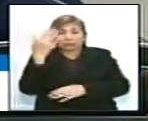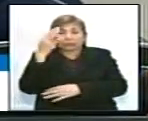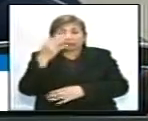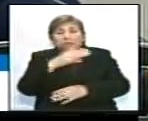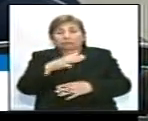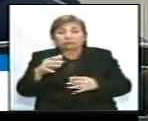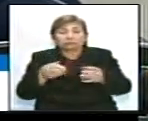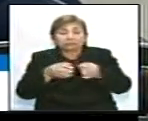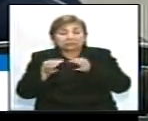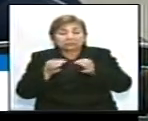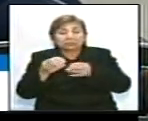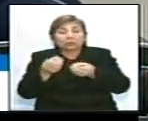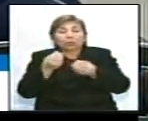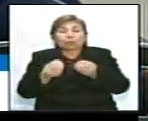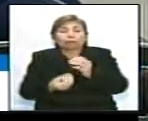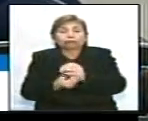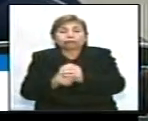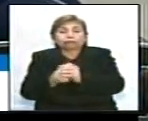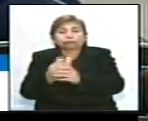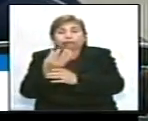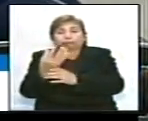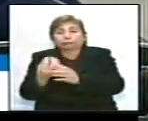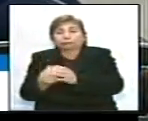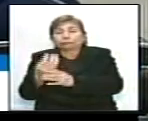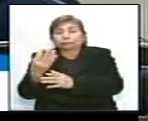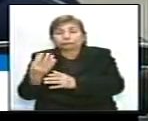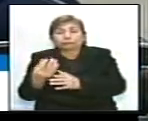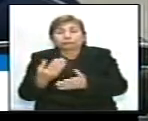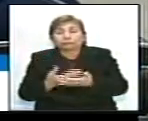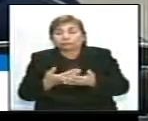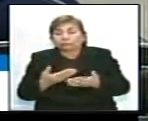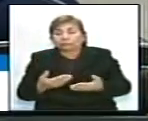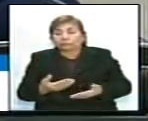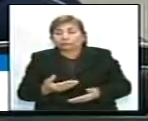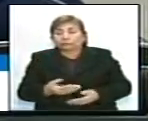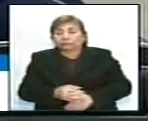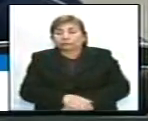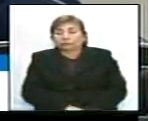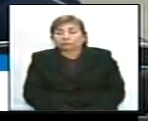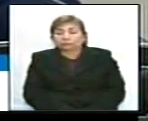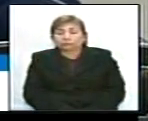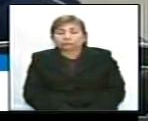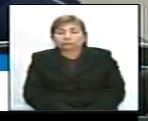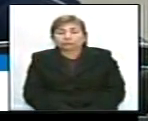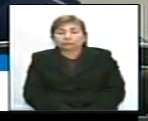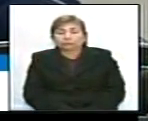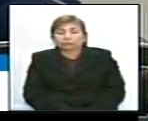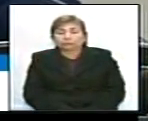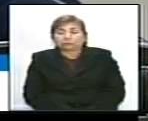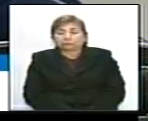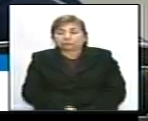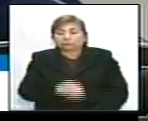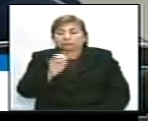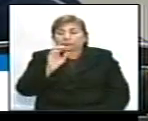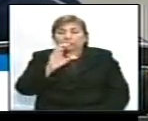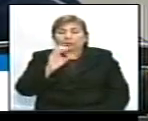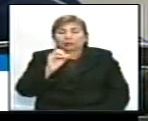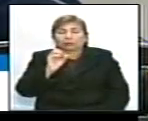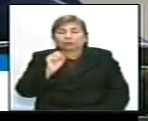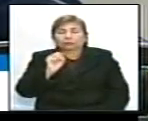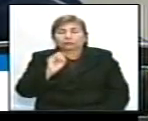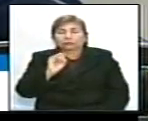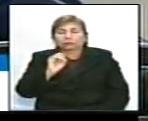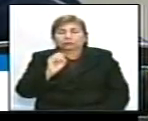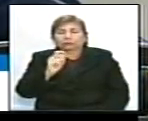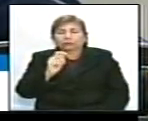de orientaciones que se han dado para la restauración de los ecosistemas y la publicación también de algunas experiencias de